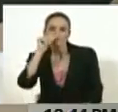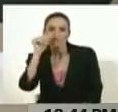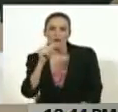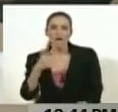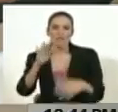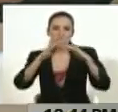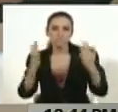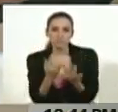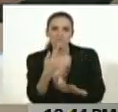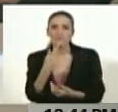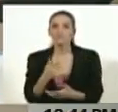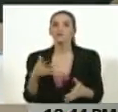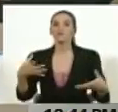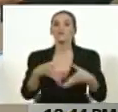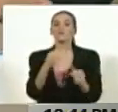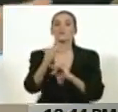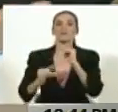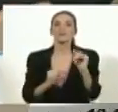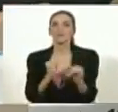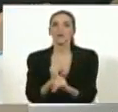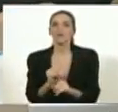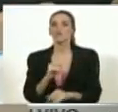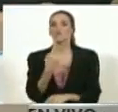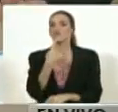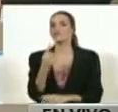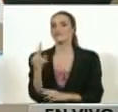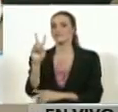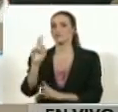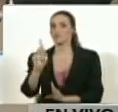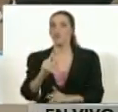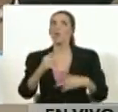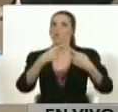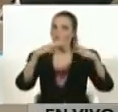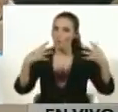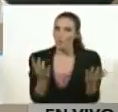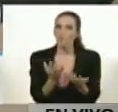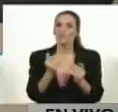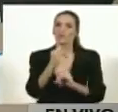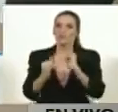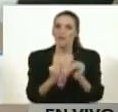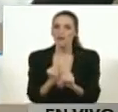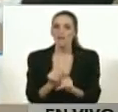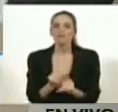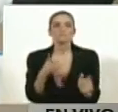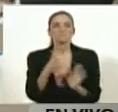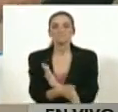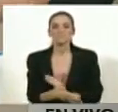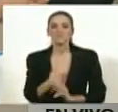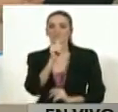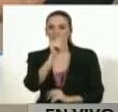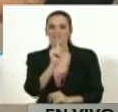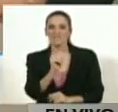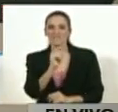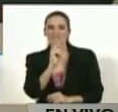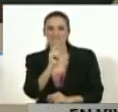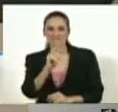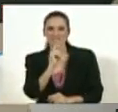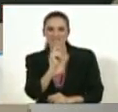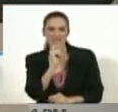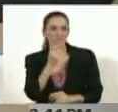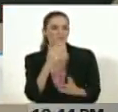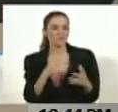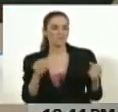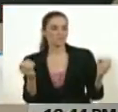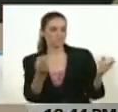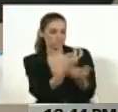planeta lo dicen agencias internacionales no lo dice Venezuela hay realidades sobre quién es la fosa común más grande que hay en nuestro continente no